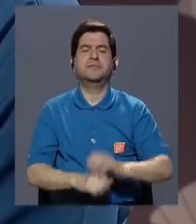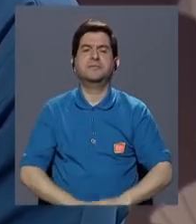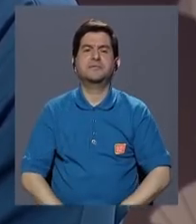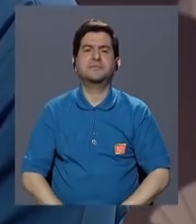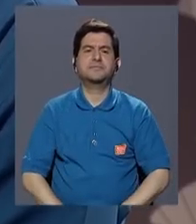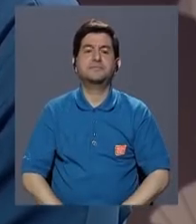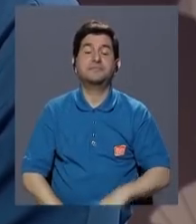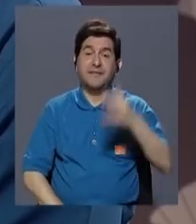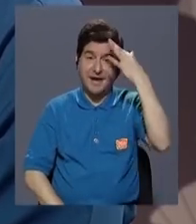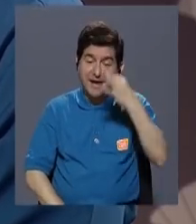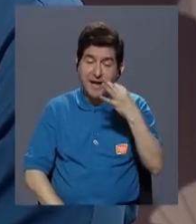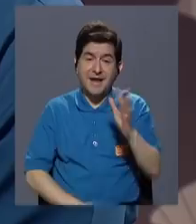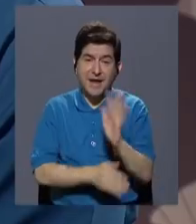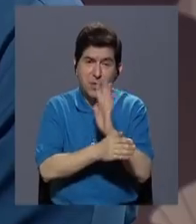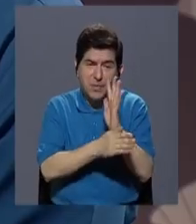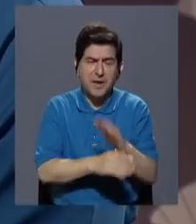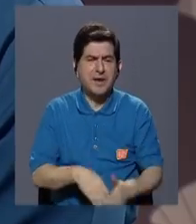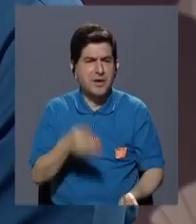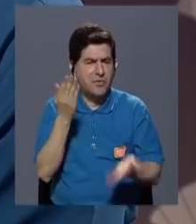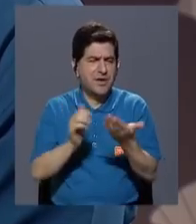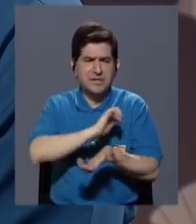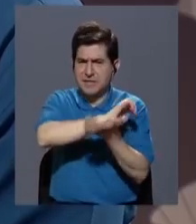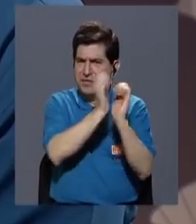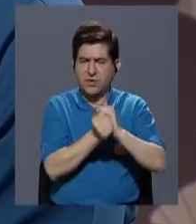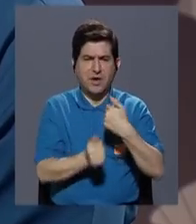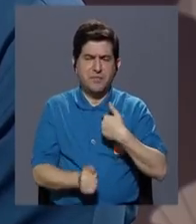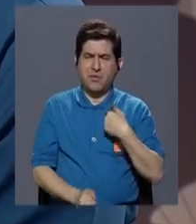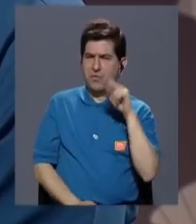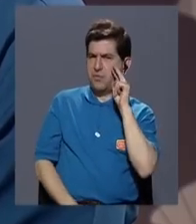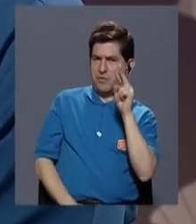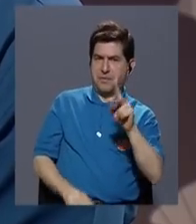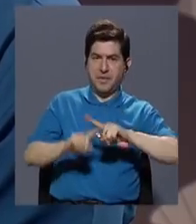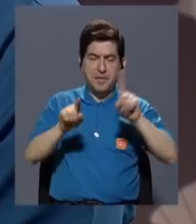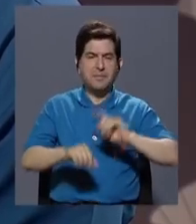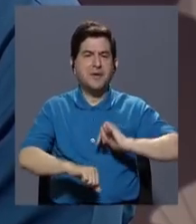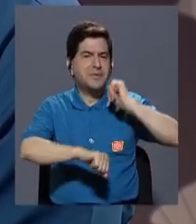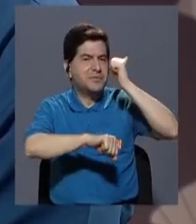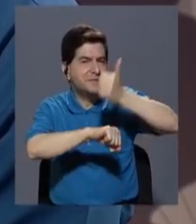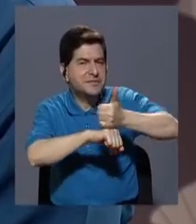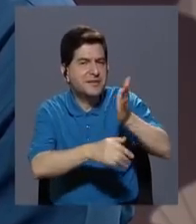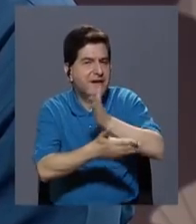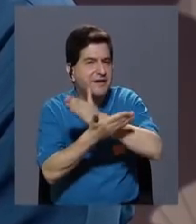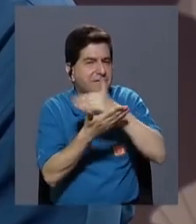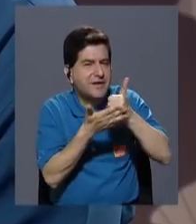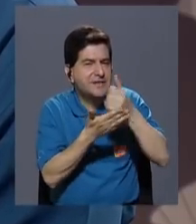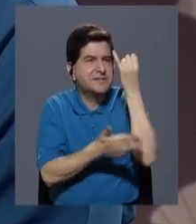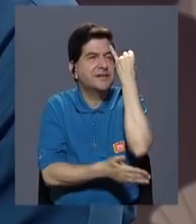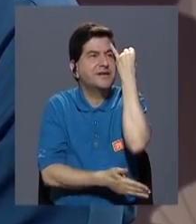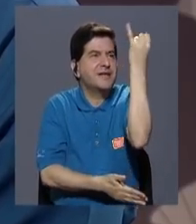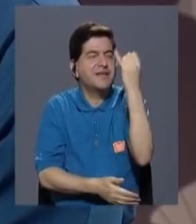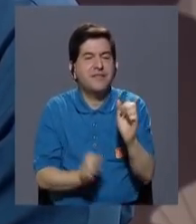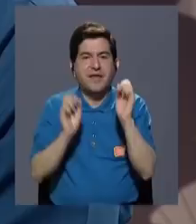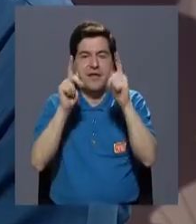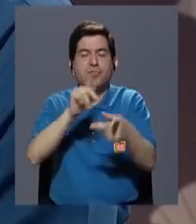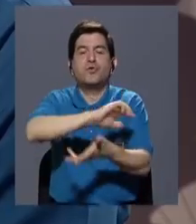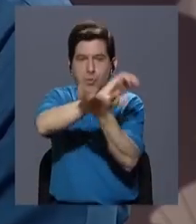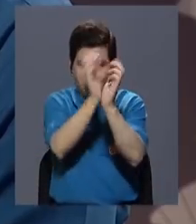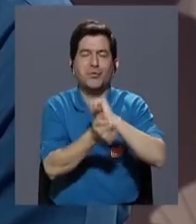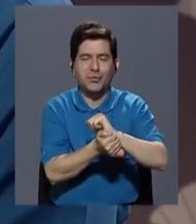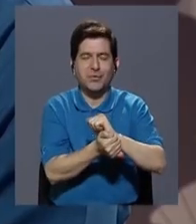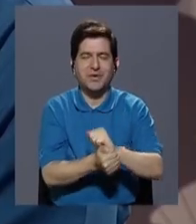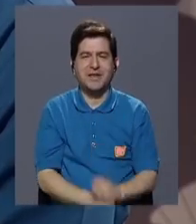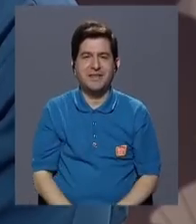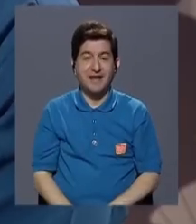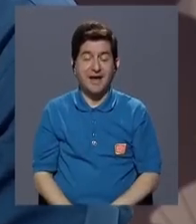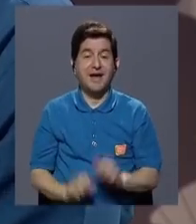película si bien no te cambia como espectador de siembra algo una idea de posibilidad de cambio y creo que esa idea de posibilidad de cambio